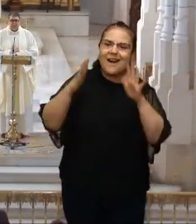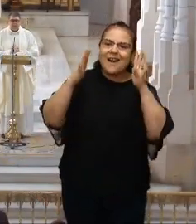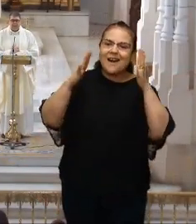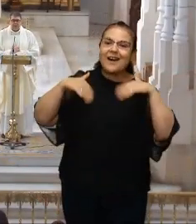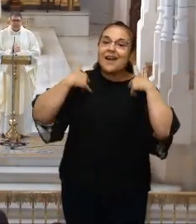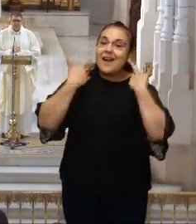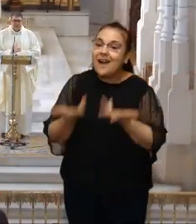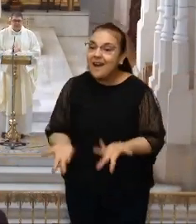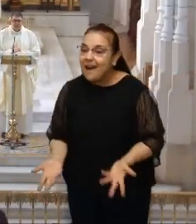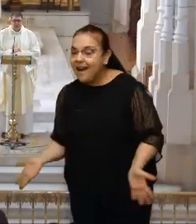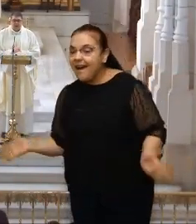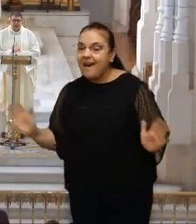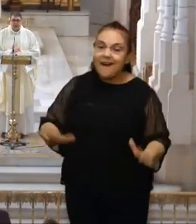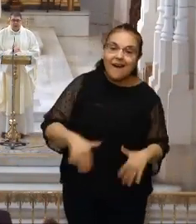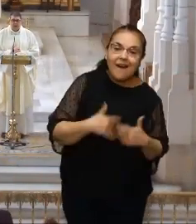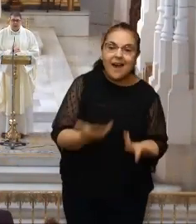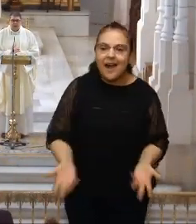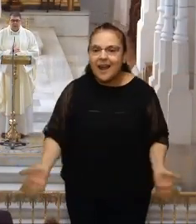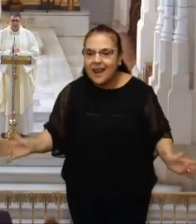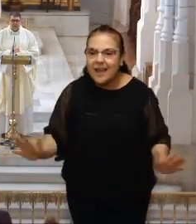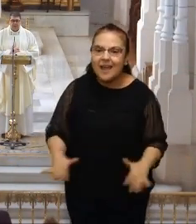Aleluya,